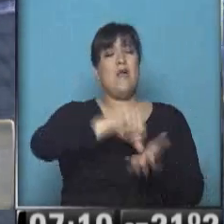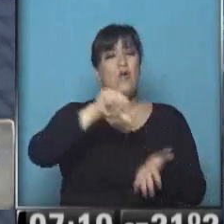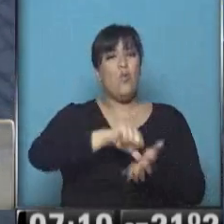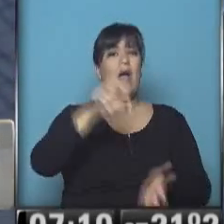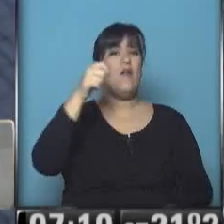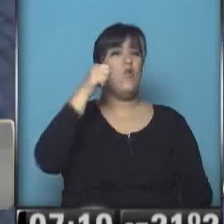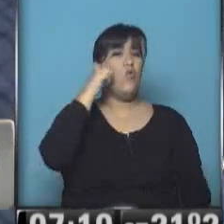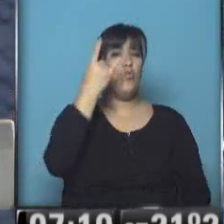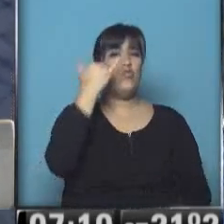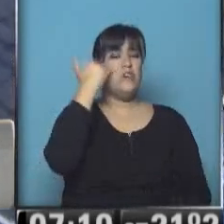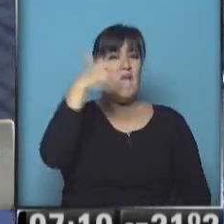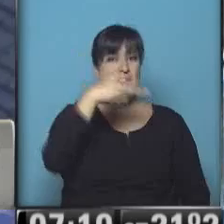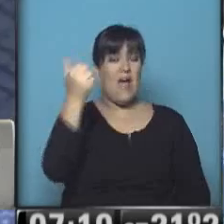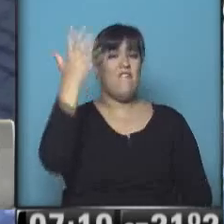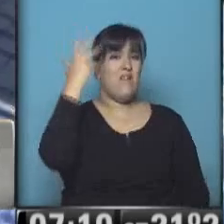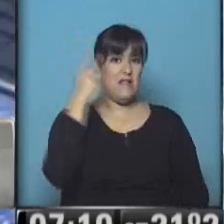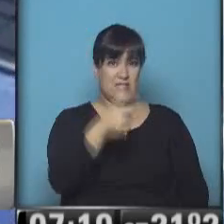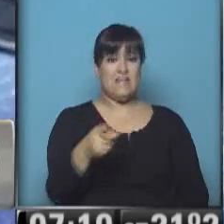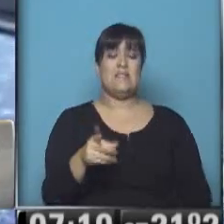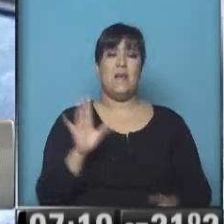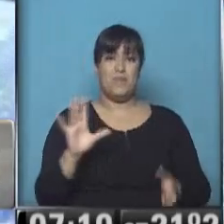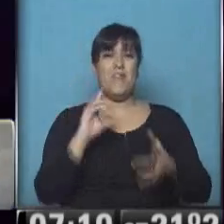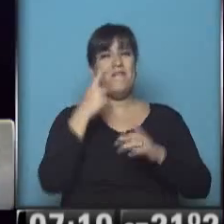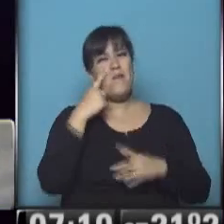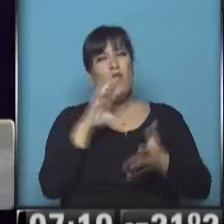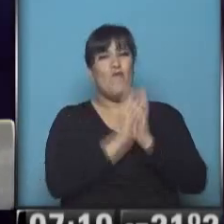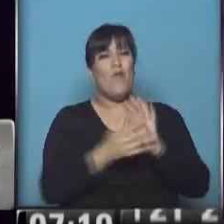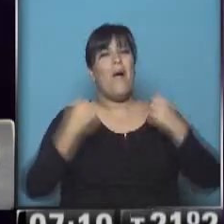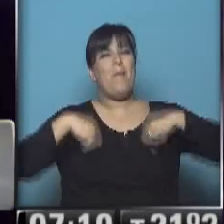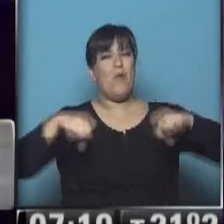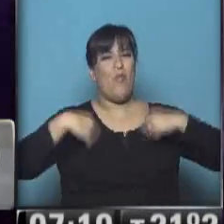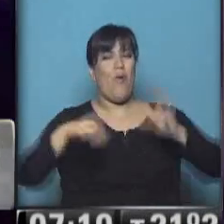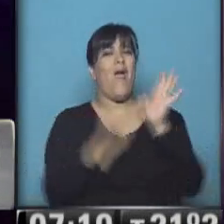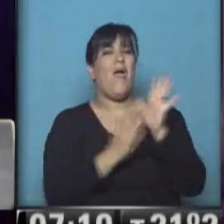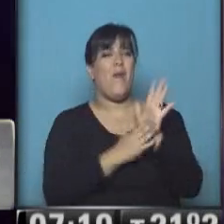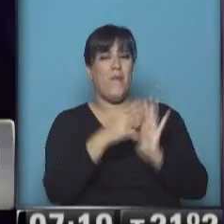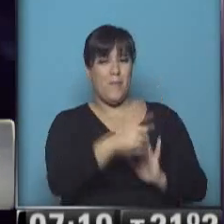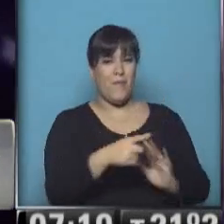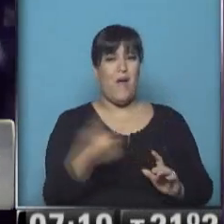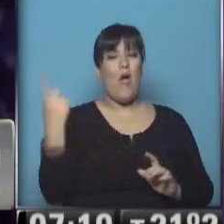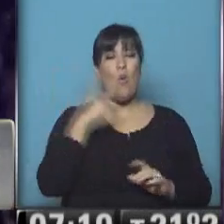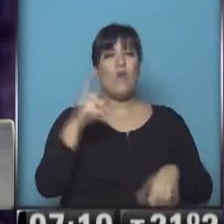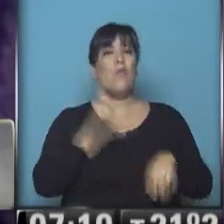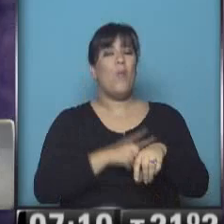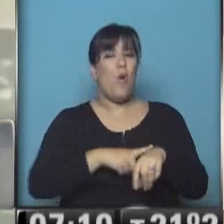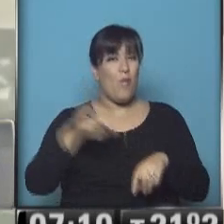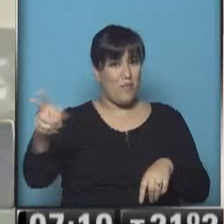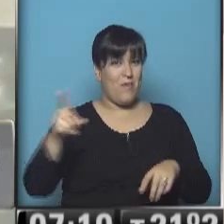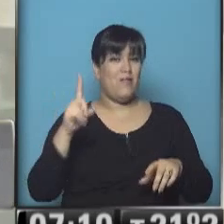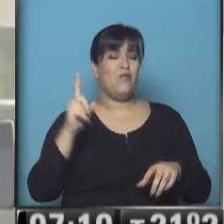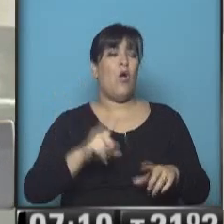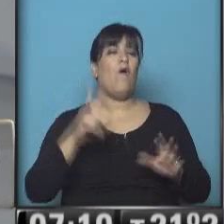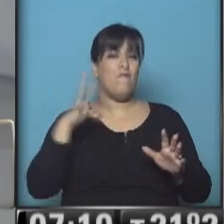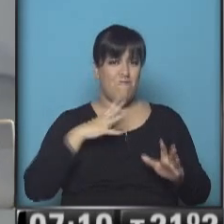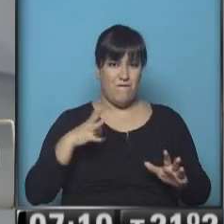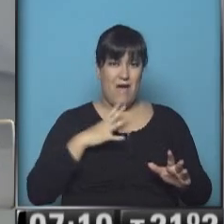y comience este camino. Lo que vemos es el simulacro, la animación de lo que va a suceder cuando ya esté en el espacio. Falta un tiempo para que se